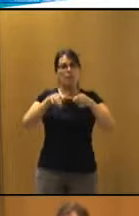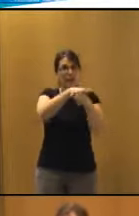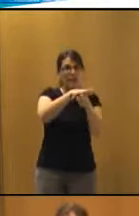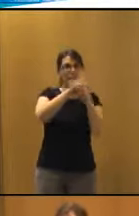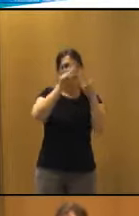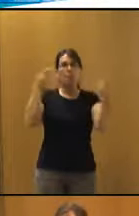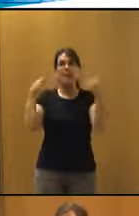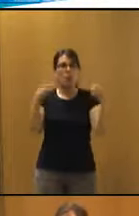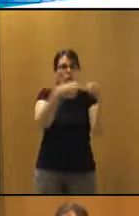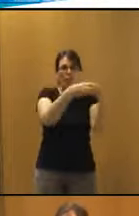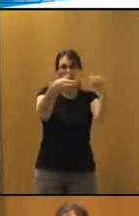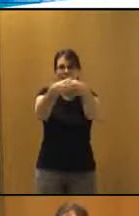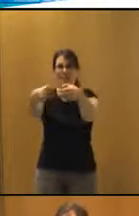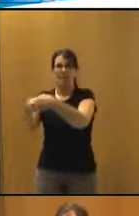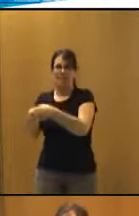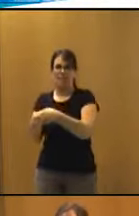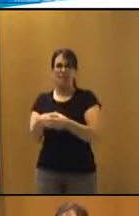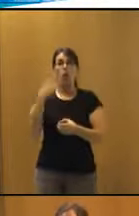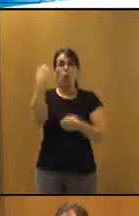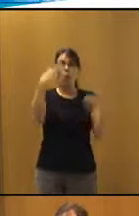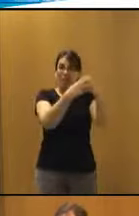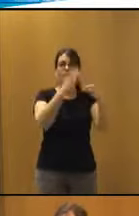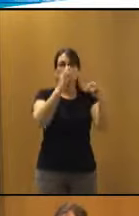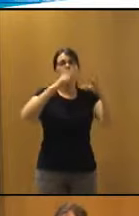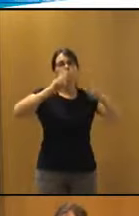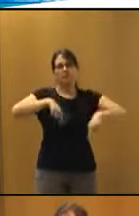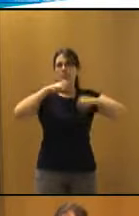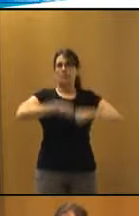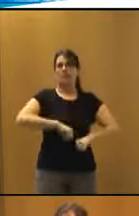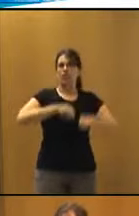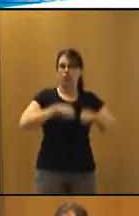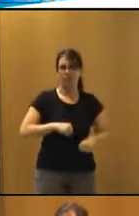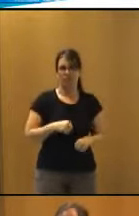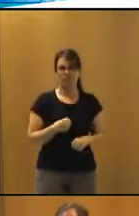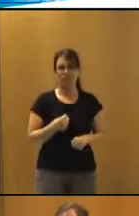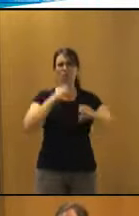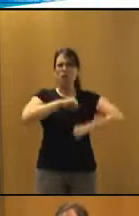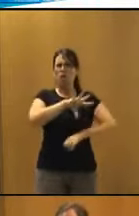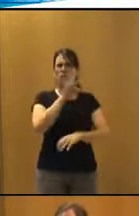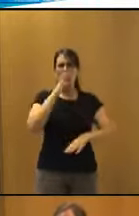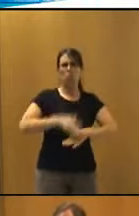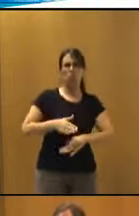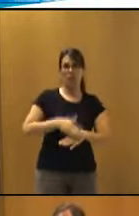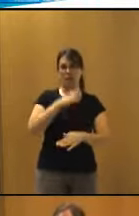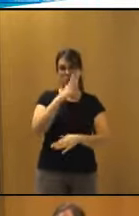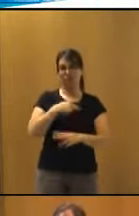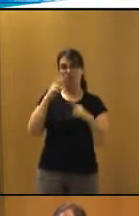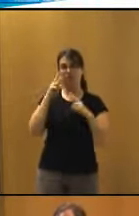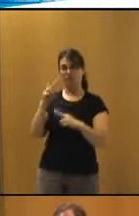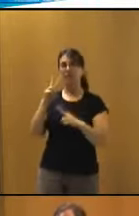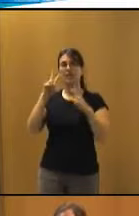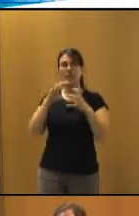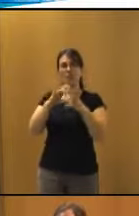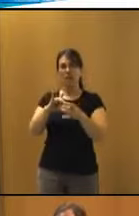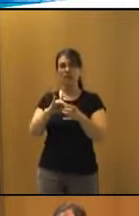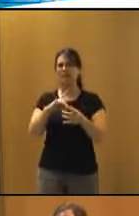uno de los cuales son los mayores. ¿Y por qué los mayores? Porque primero, como veis, lo que ponemos, la